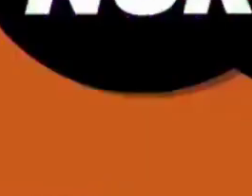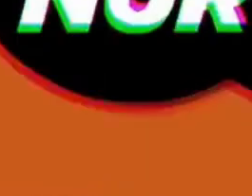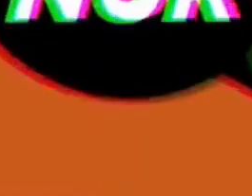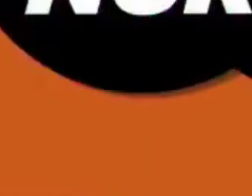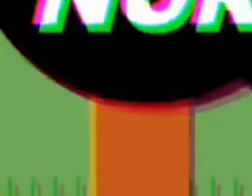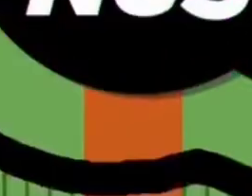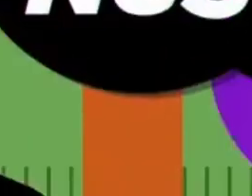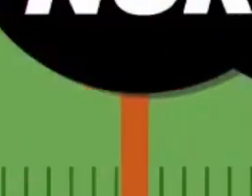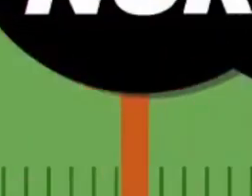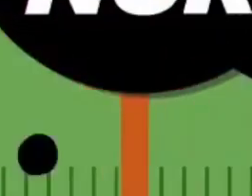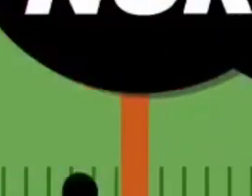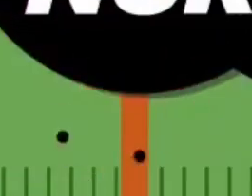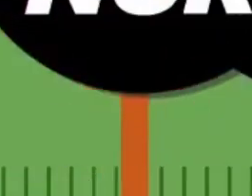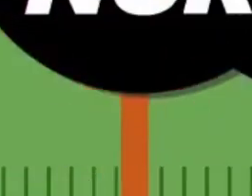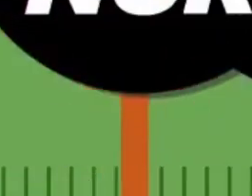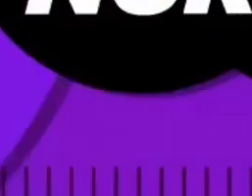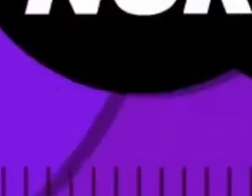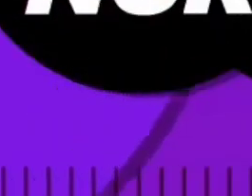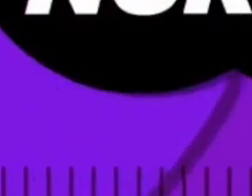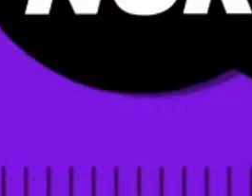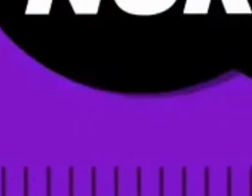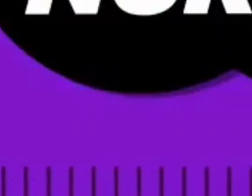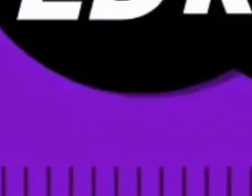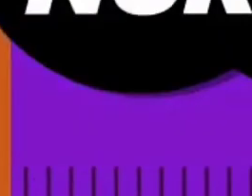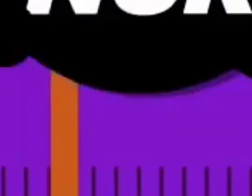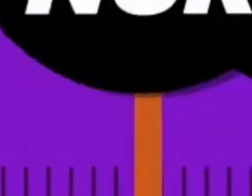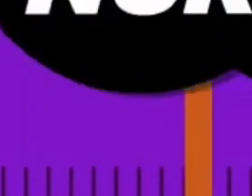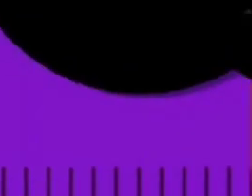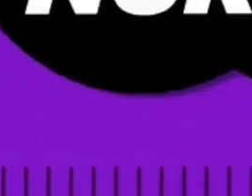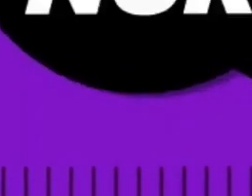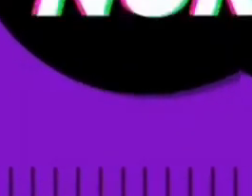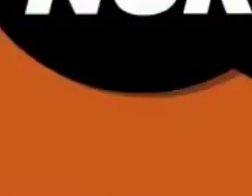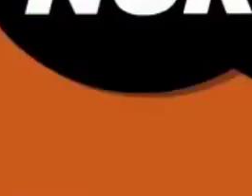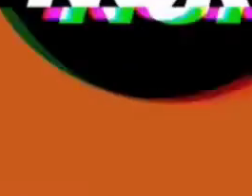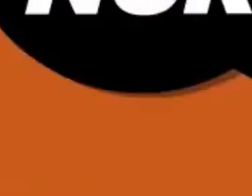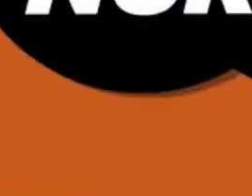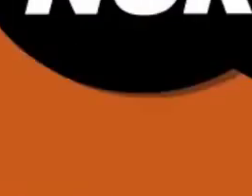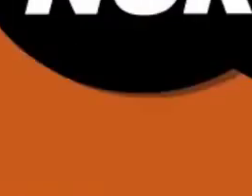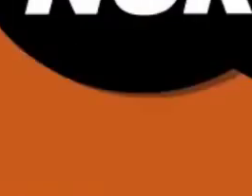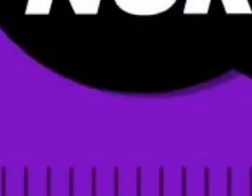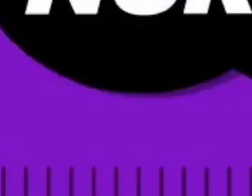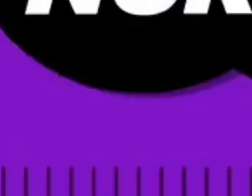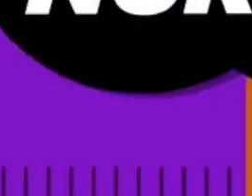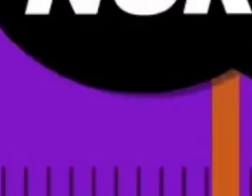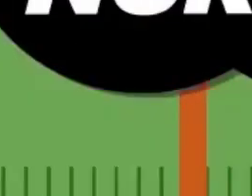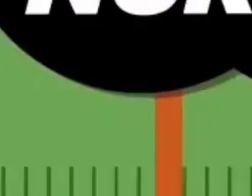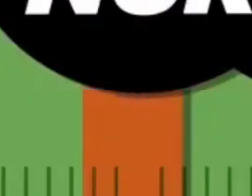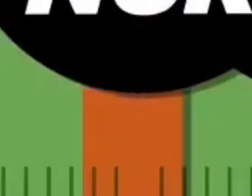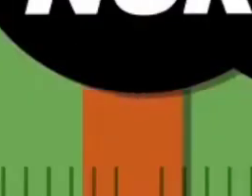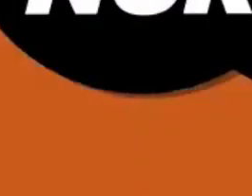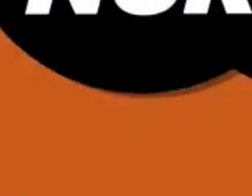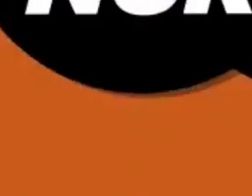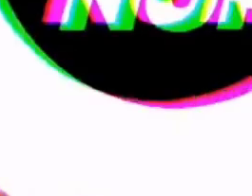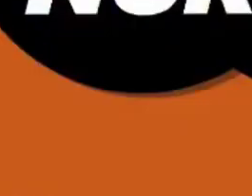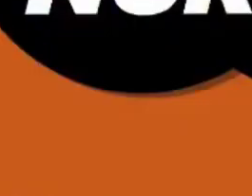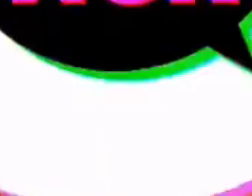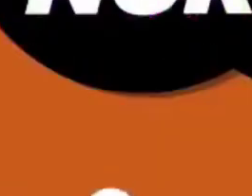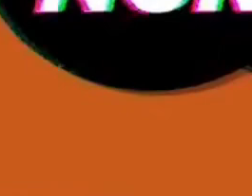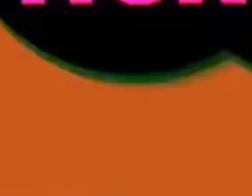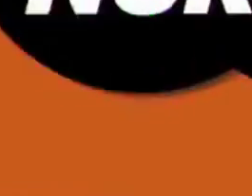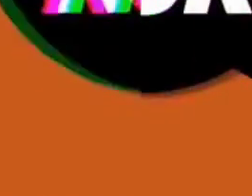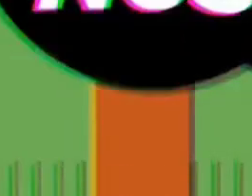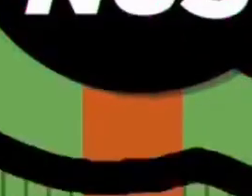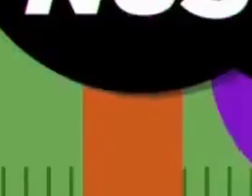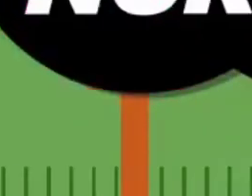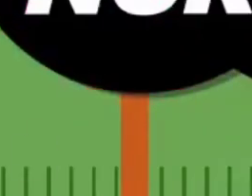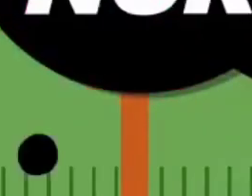se hagan con las provincias, porque hay que establecer acuerdos de que ese dinero tiene que ser solamente para